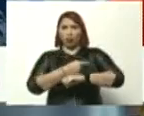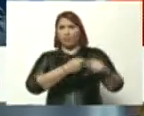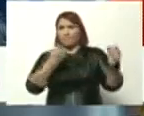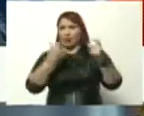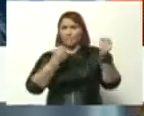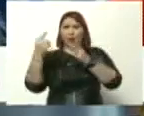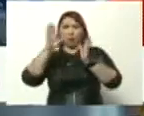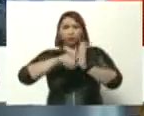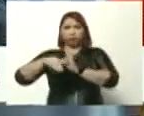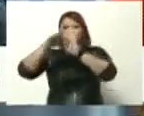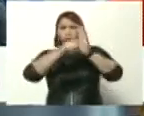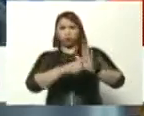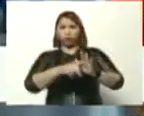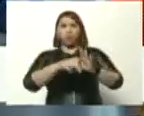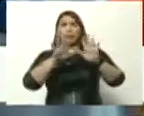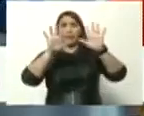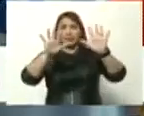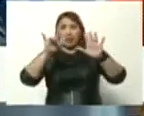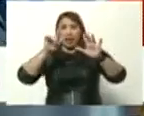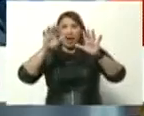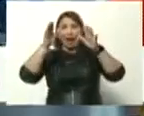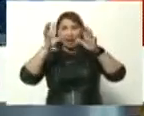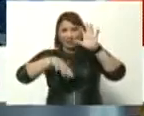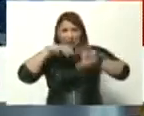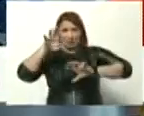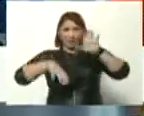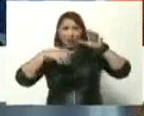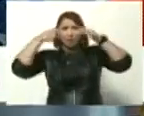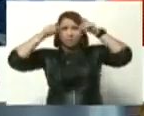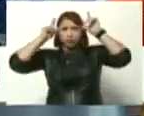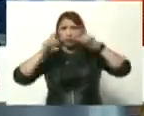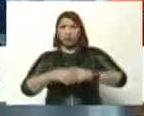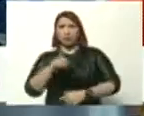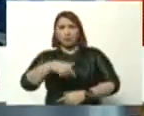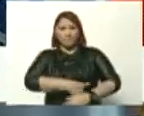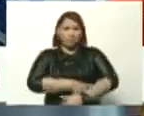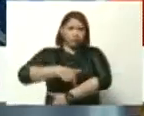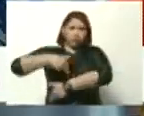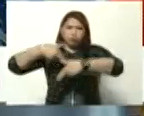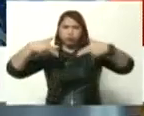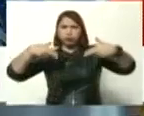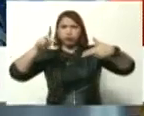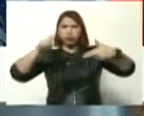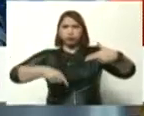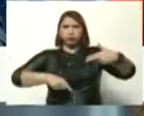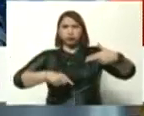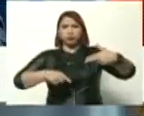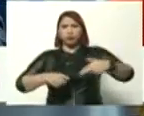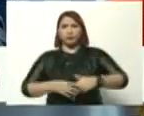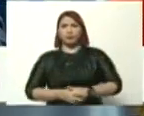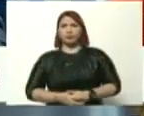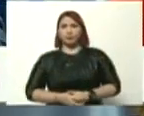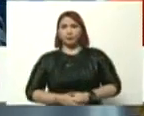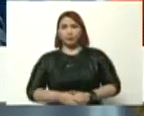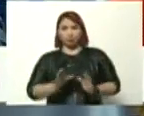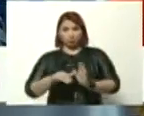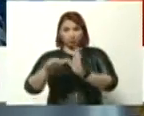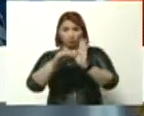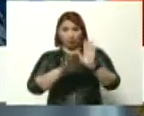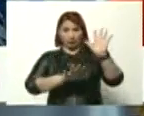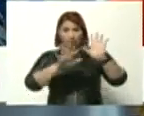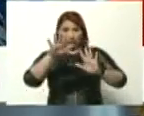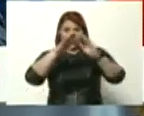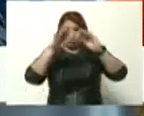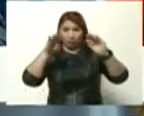bovino, armas de fuego y otros objetos pertenecientes a este hacendado. El 15 de